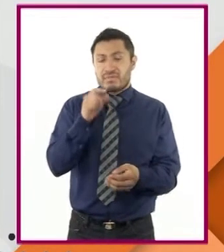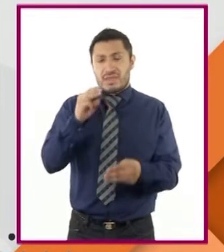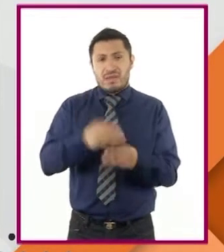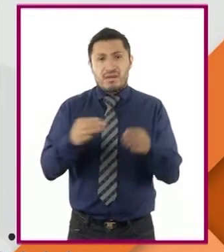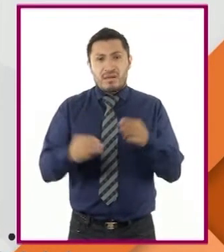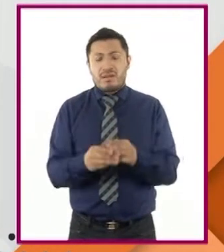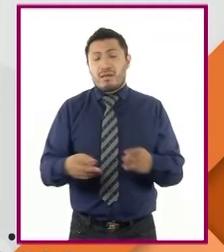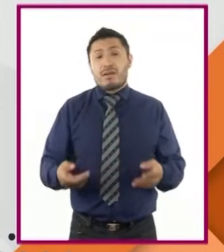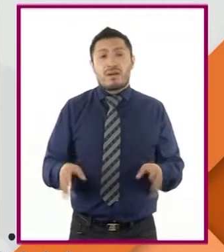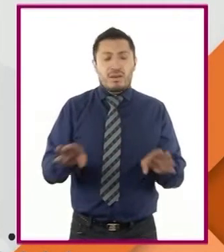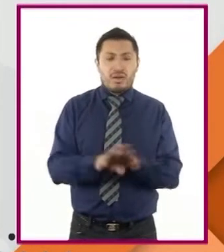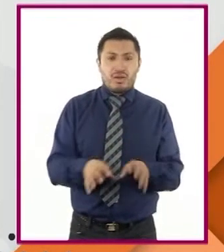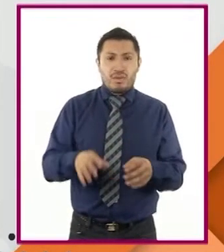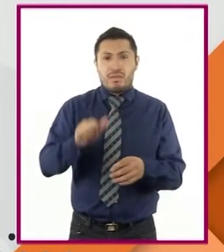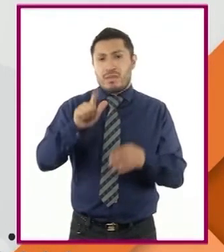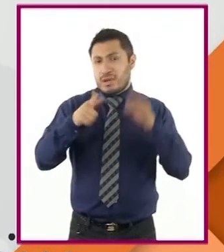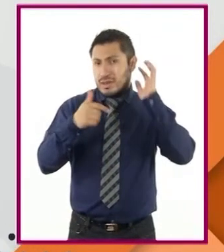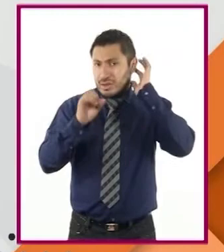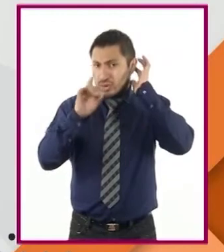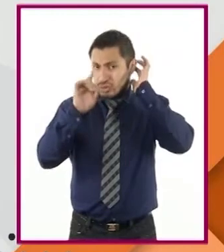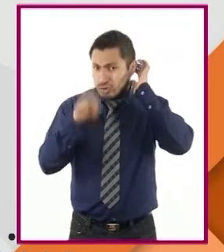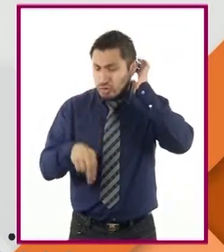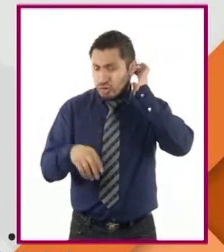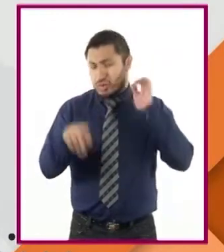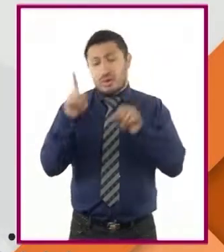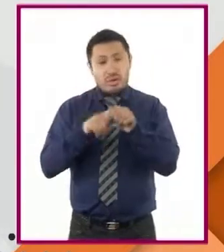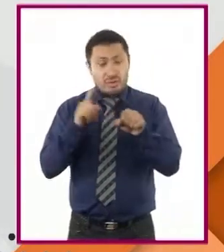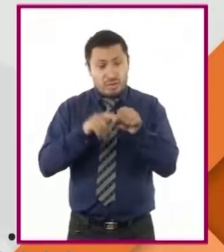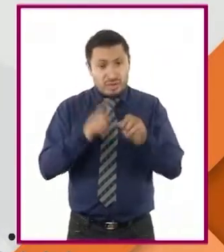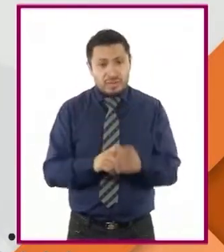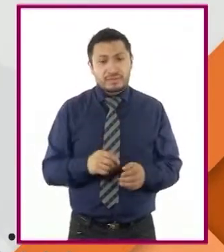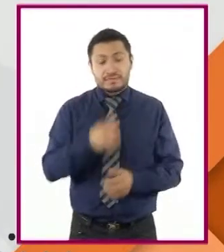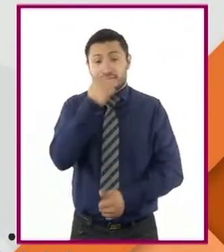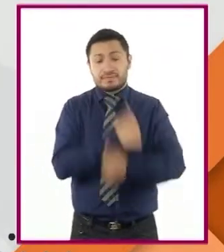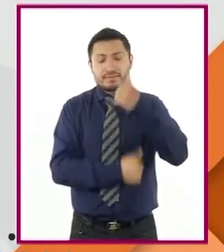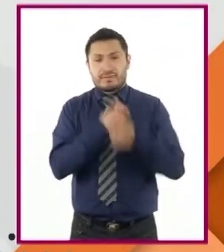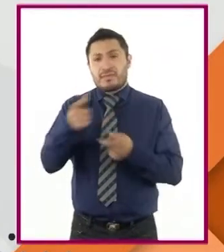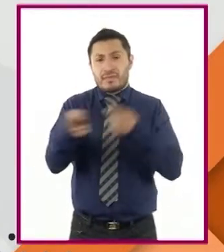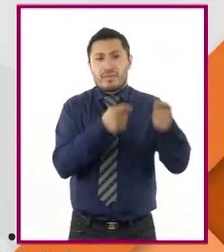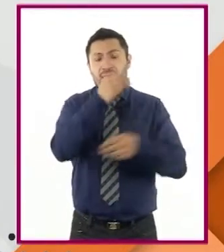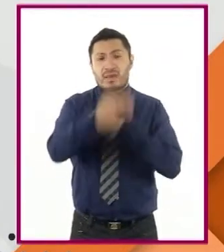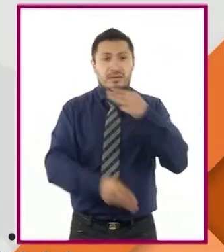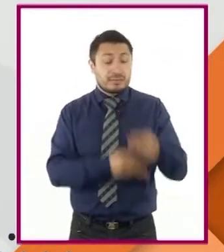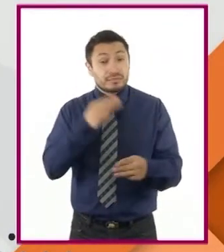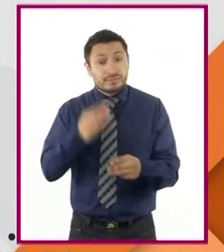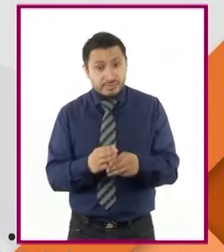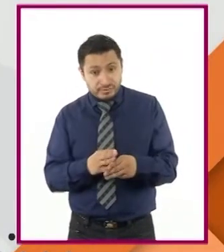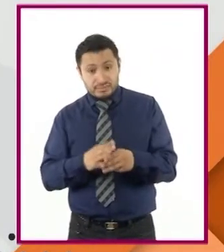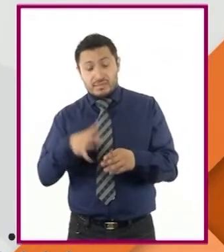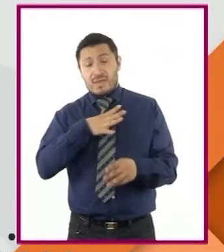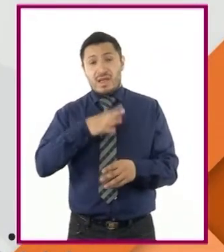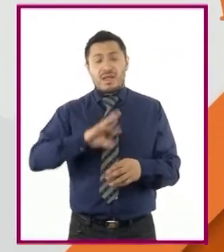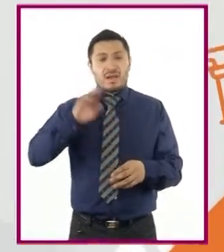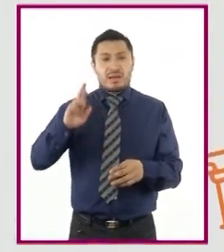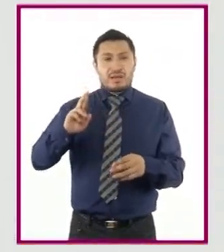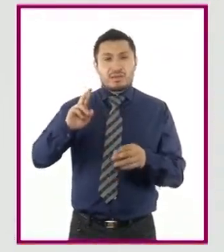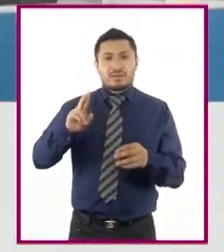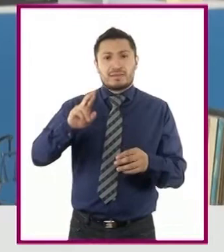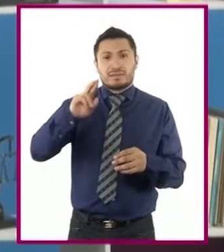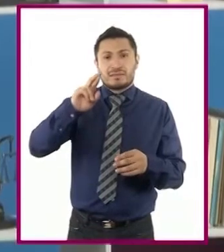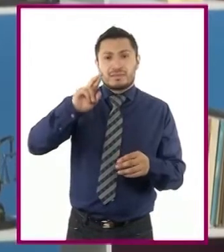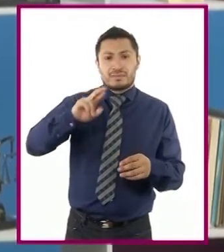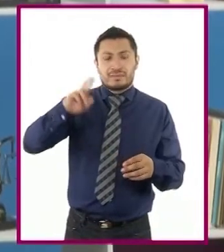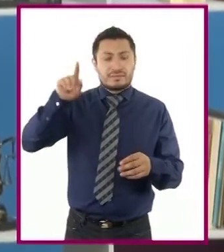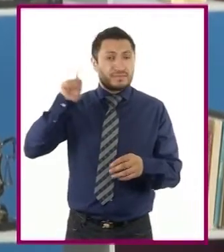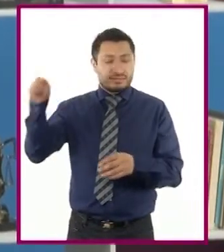industria como el algodón y colorantes. En la carrera por el dominio del mundo, lideraba el Reino Unido, que,